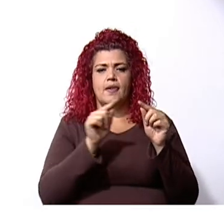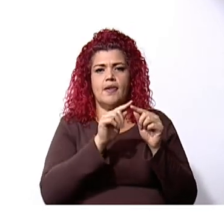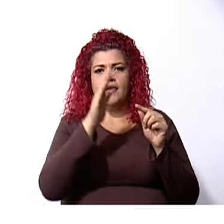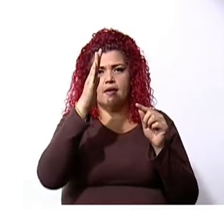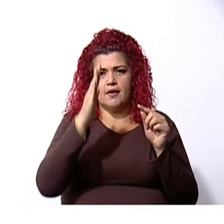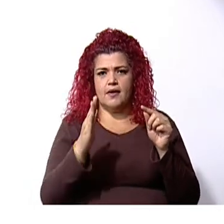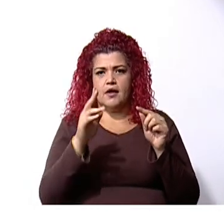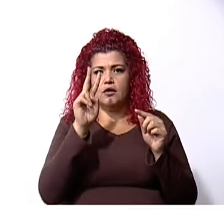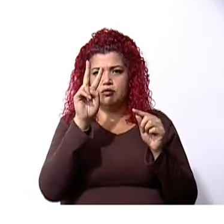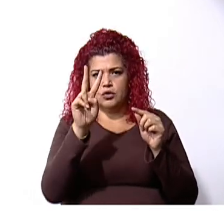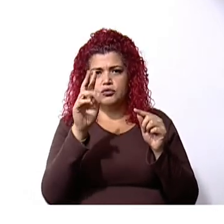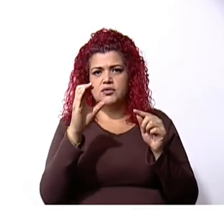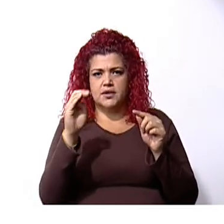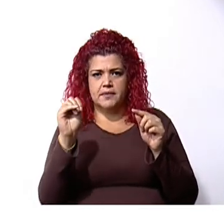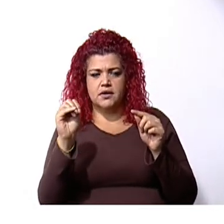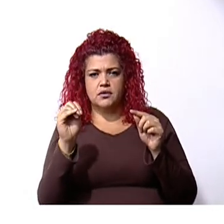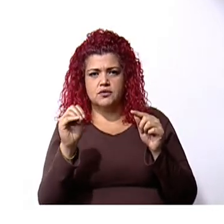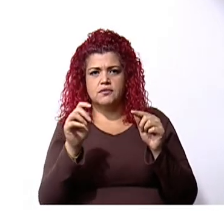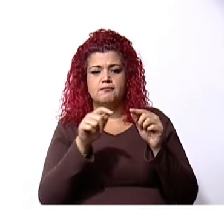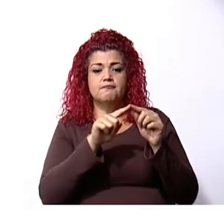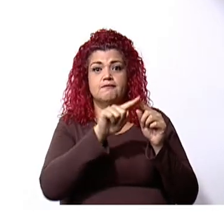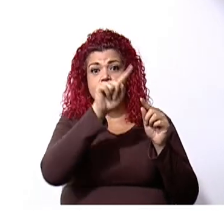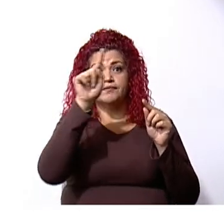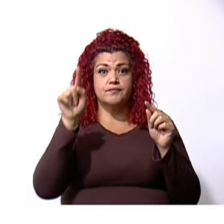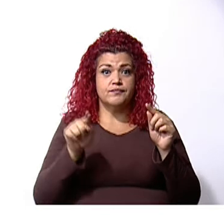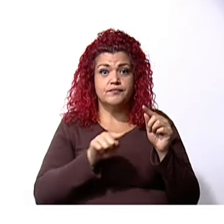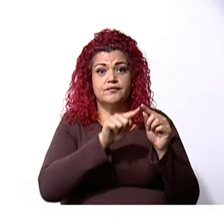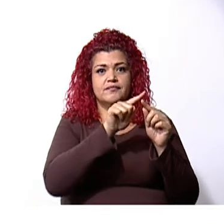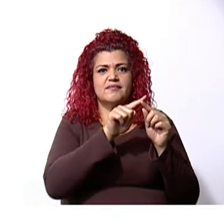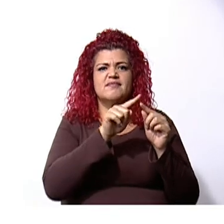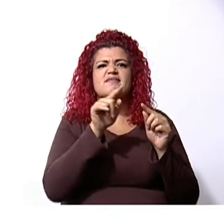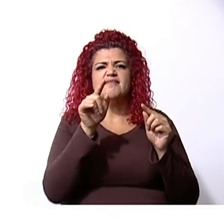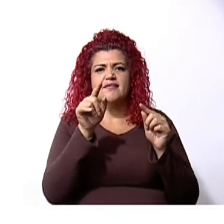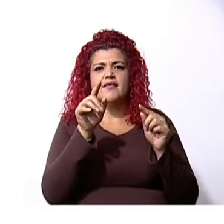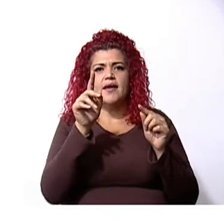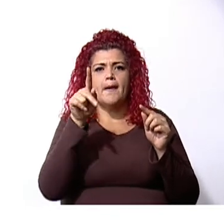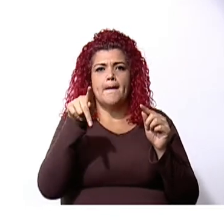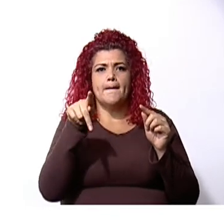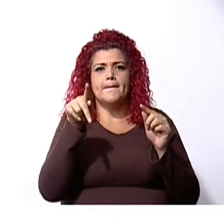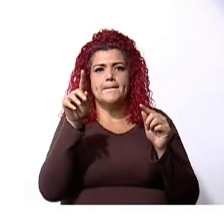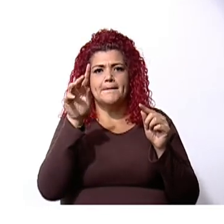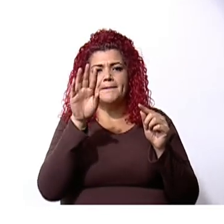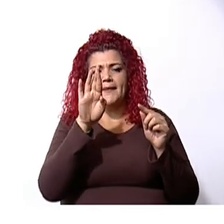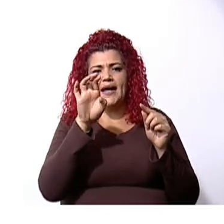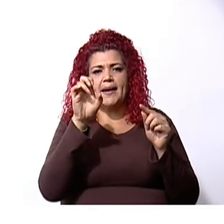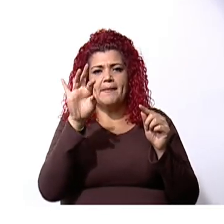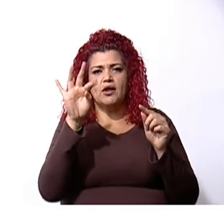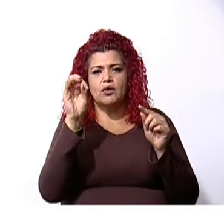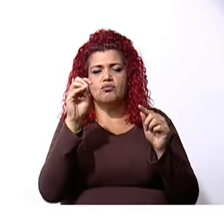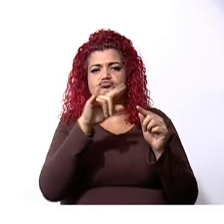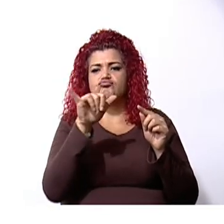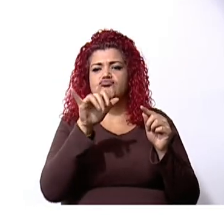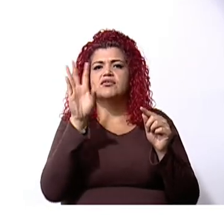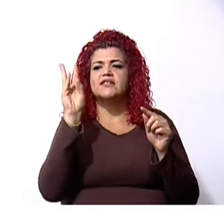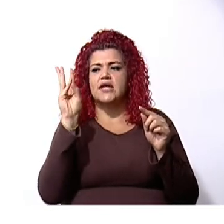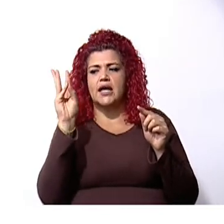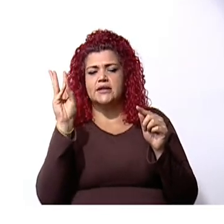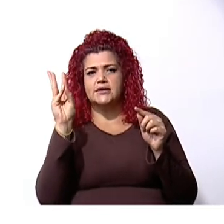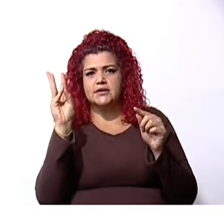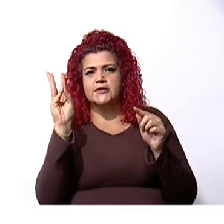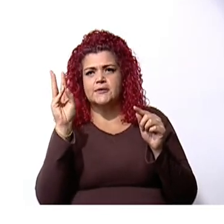tiene 2 centímetros y de perímetro 6 centímetros. Observen esa tabla.